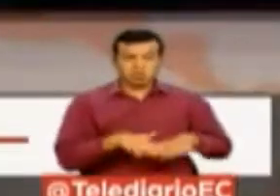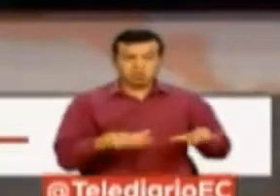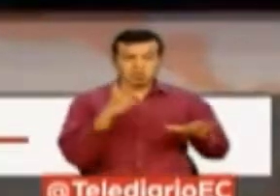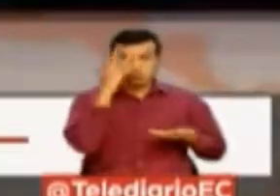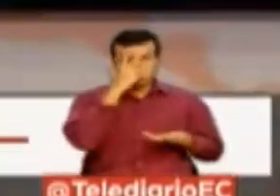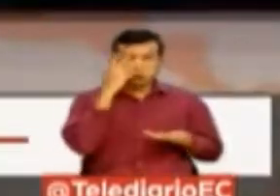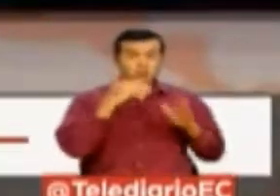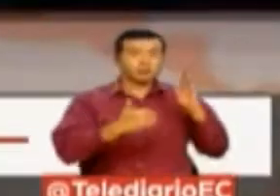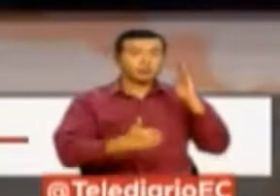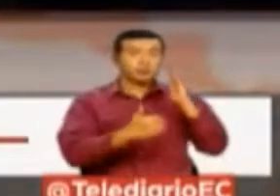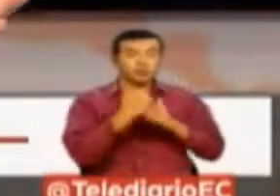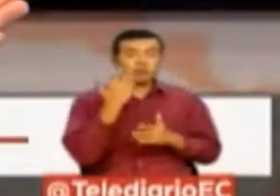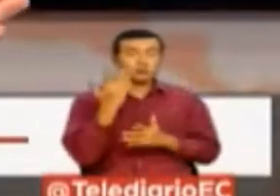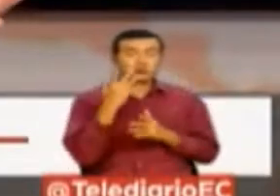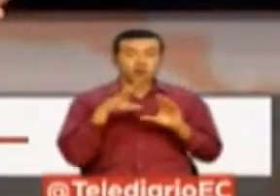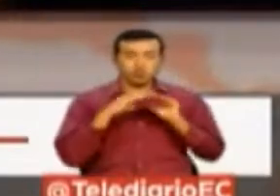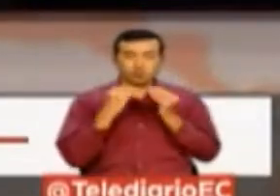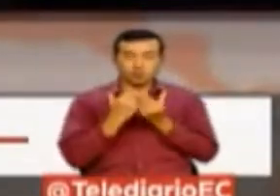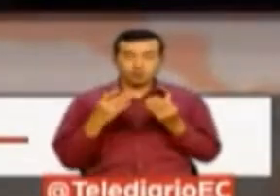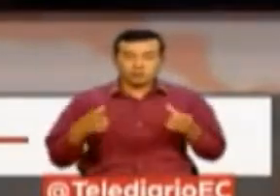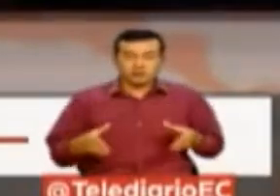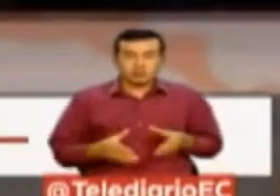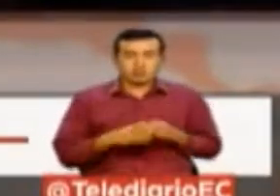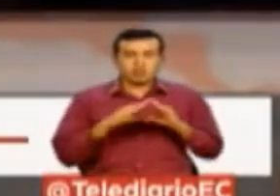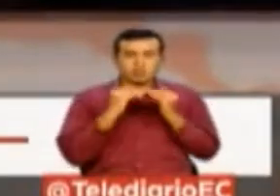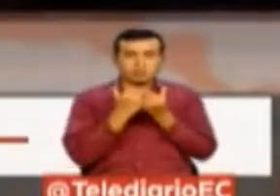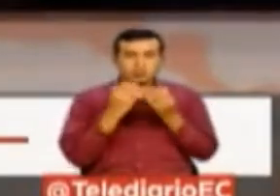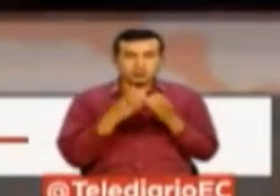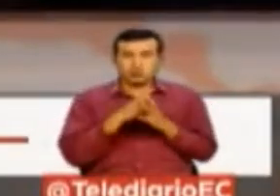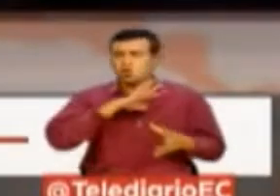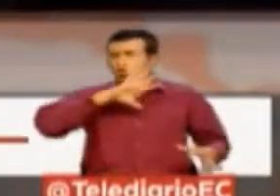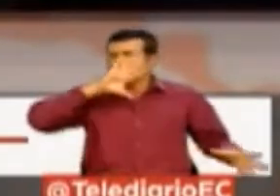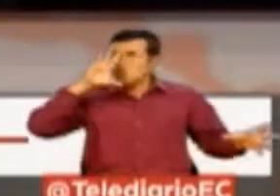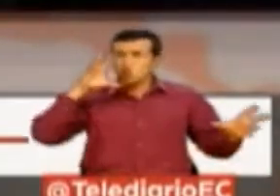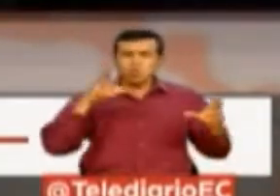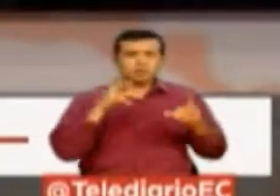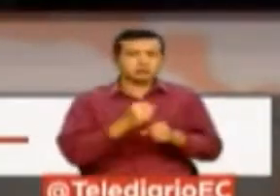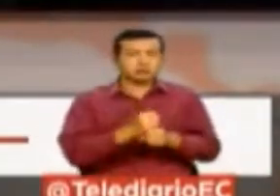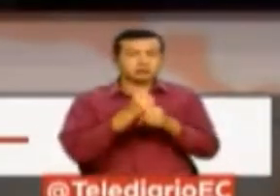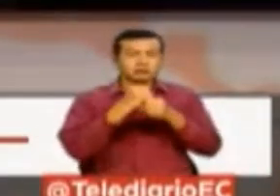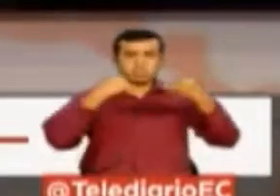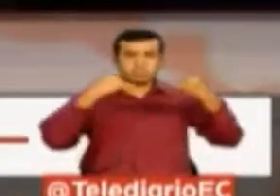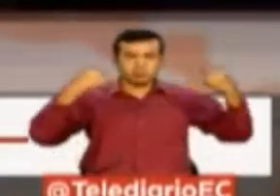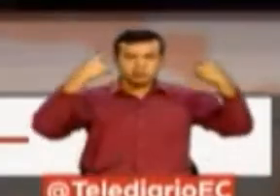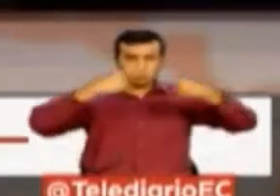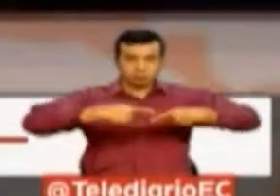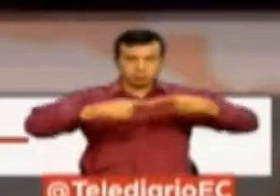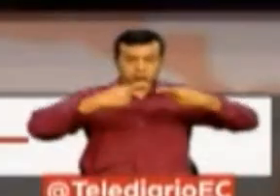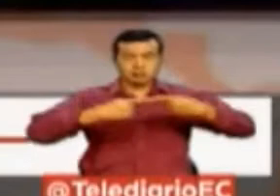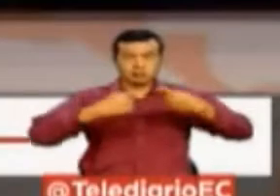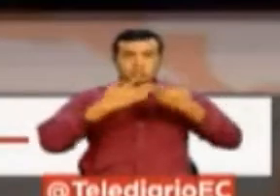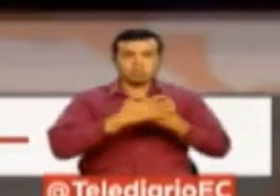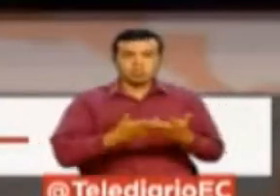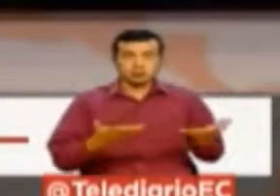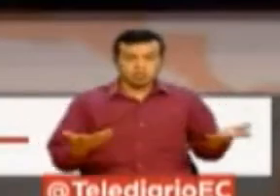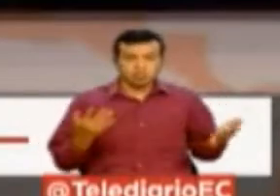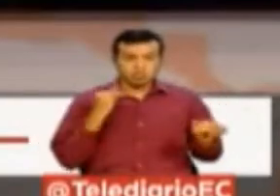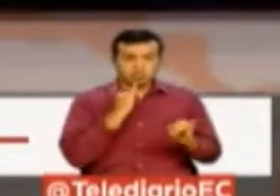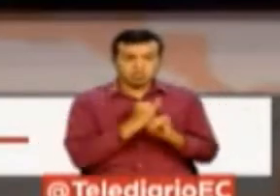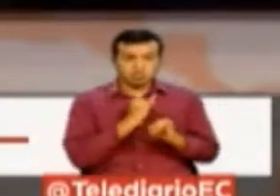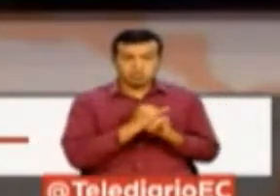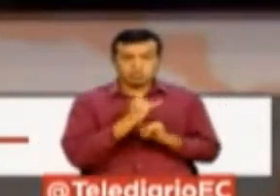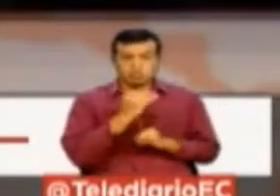lorenzo inclusive la creación de un comité que vea toda la seguridad fronteriza donde no sólo estén las